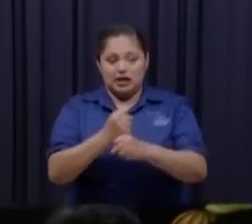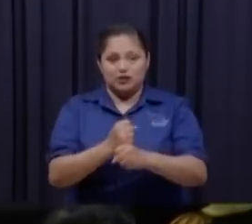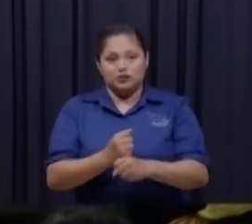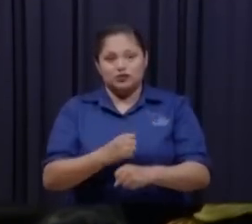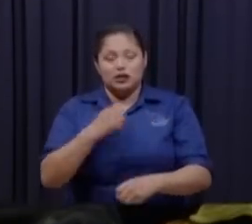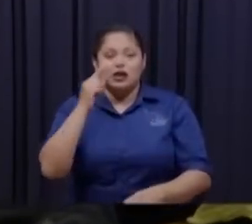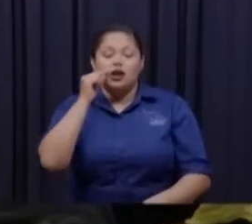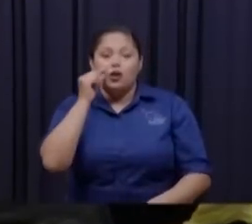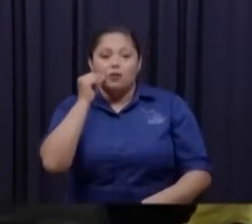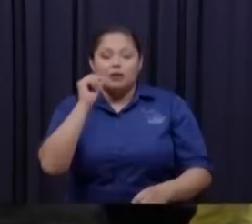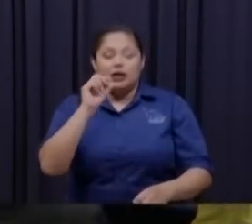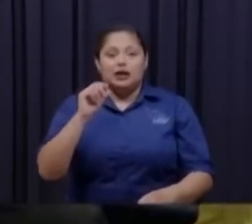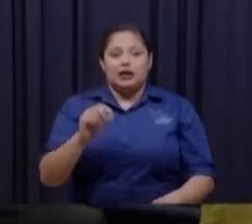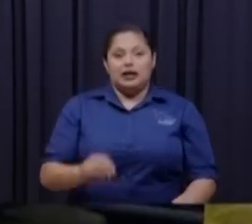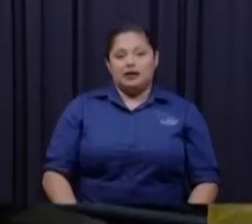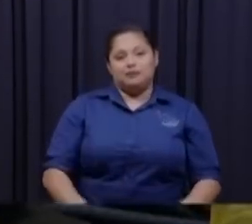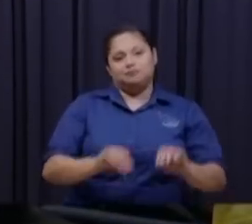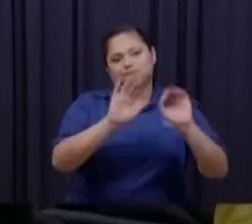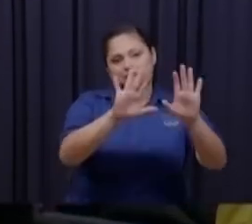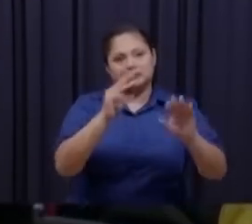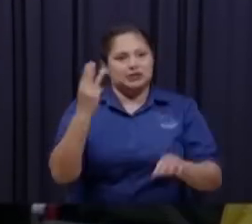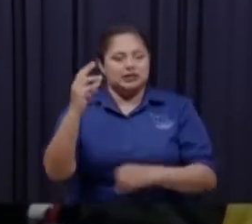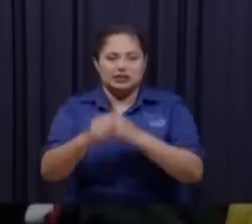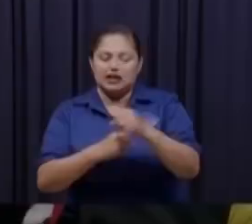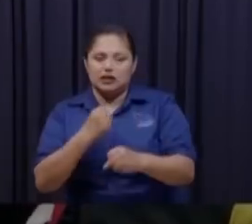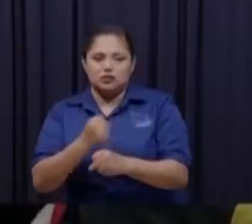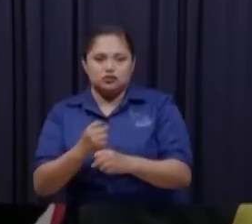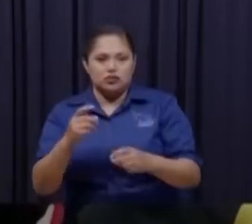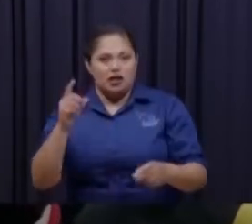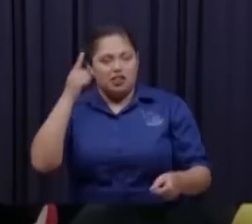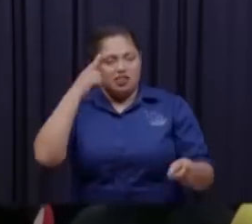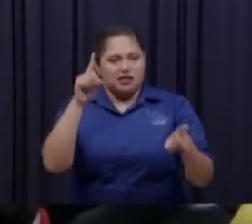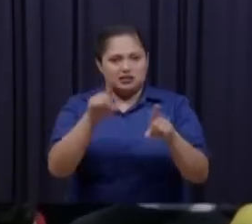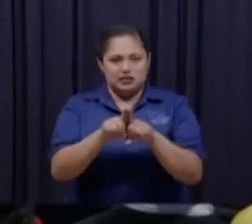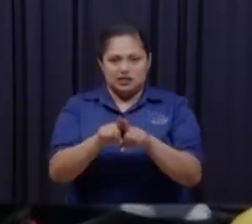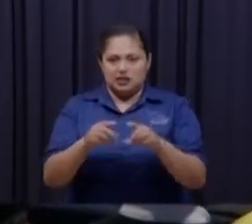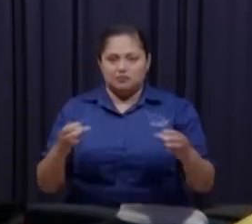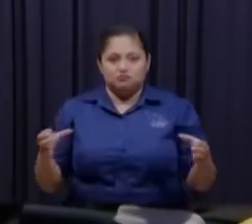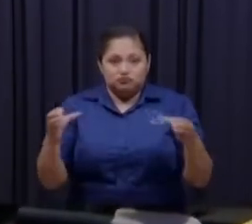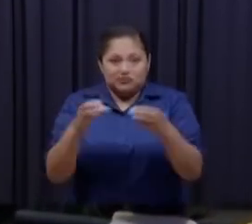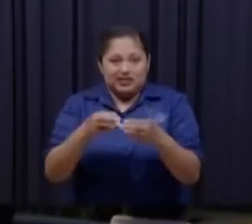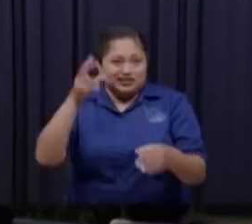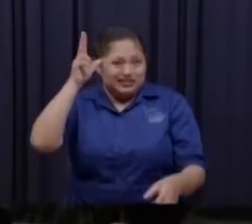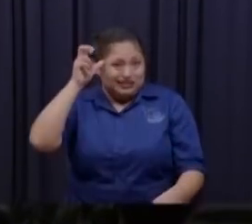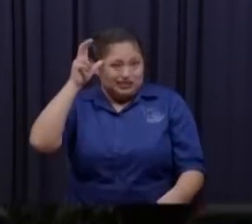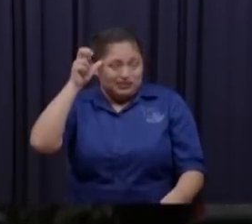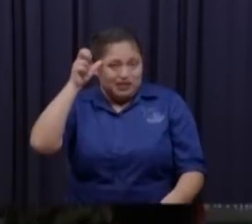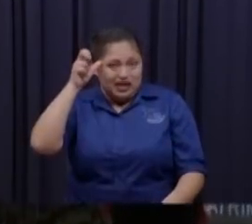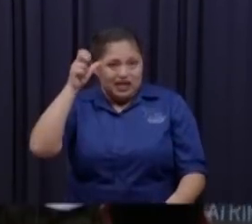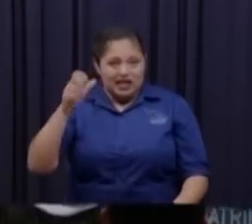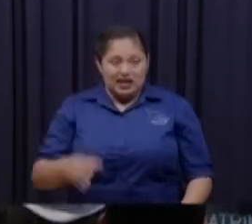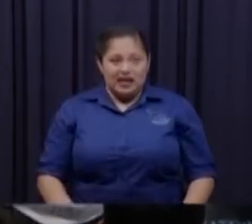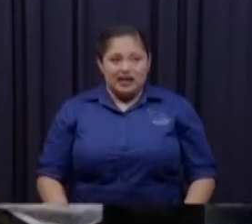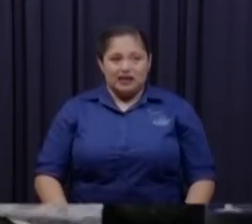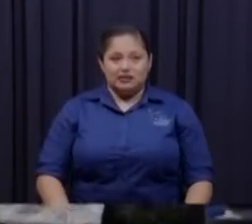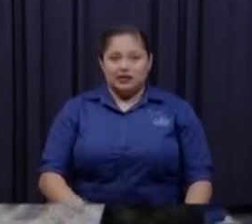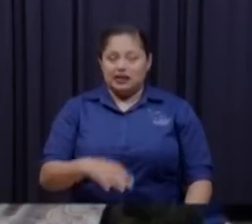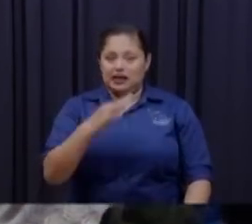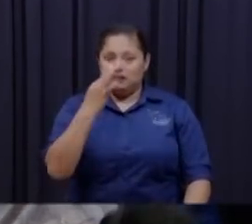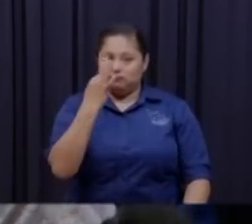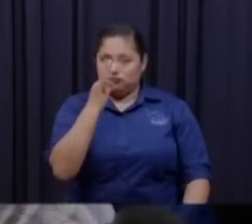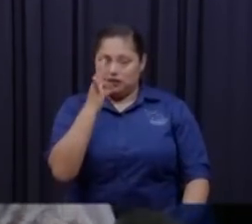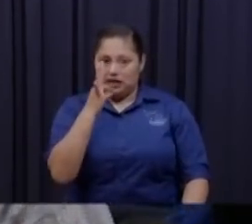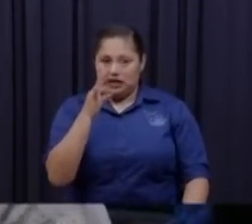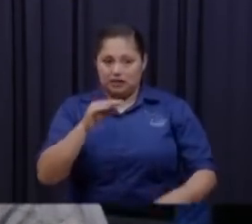juntarse sexualmente, pues dejándose llevar por sus impulsos, y ella queda